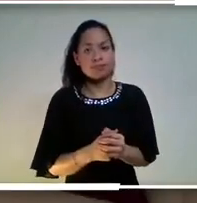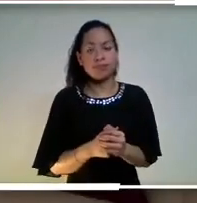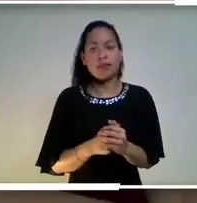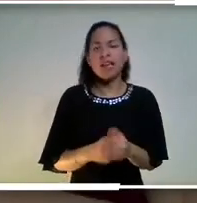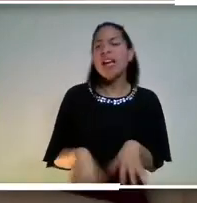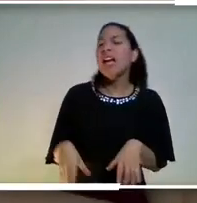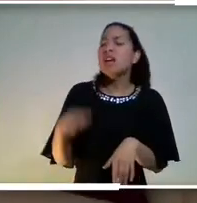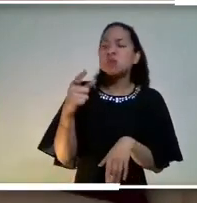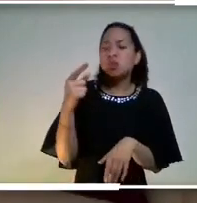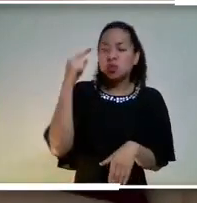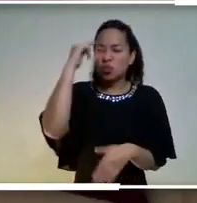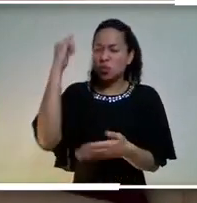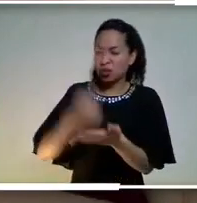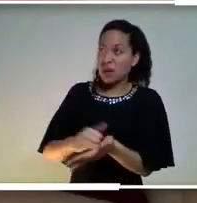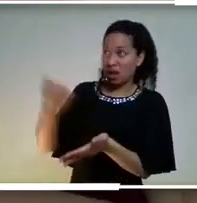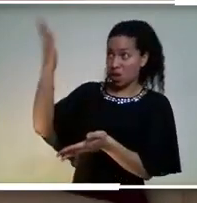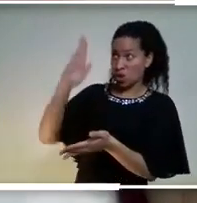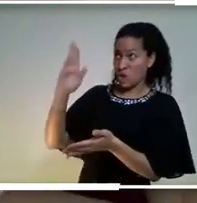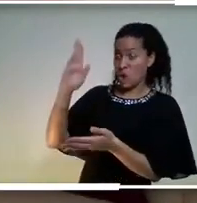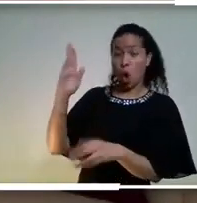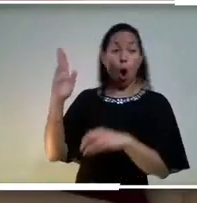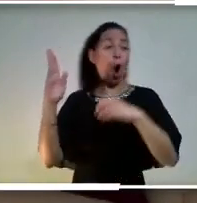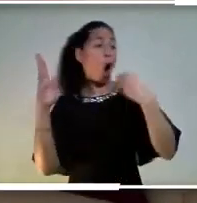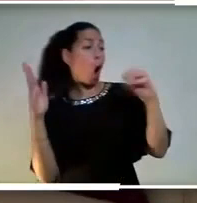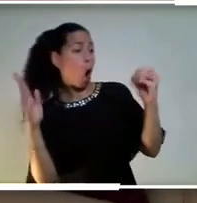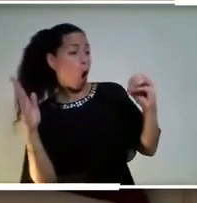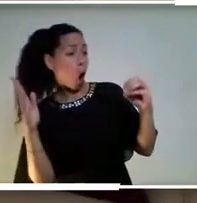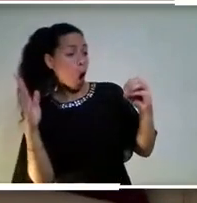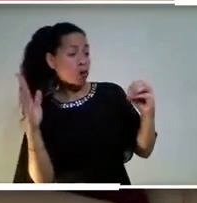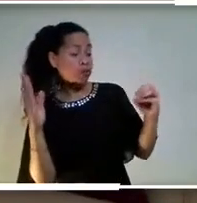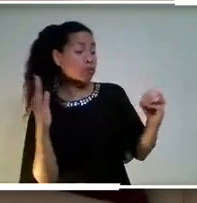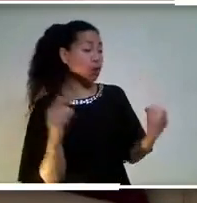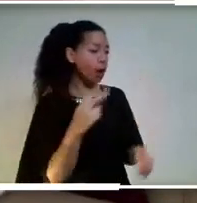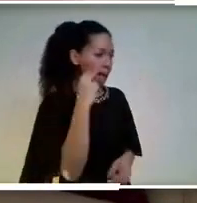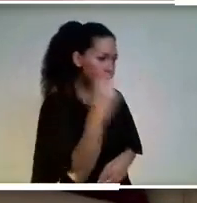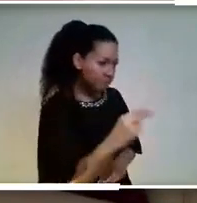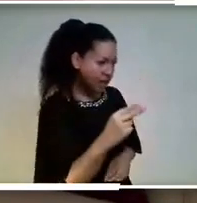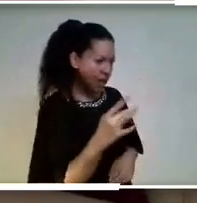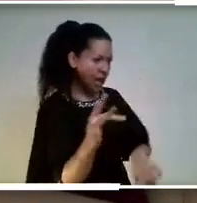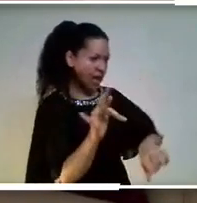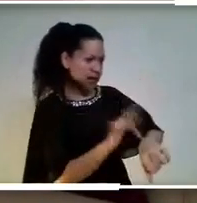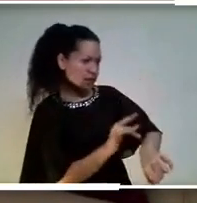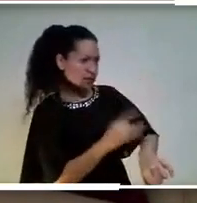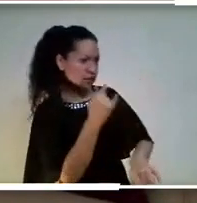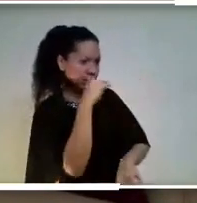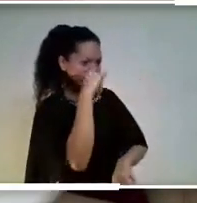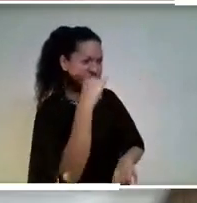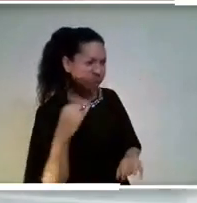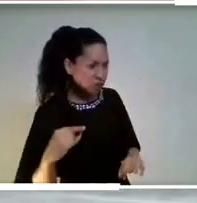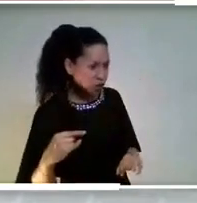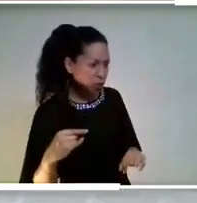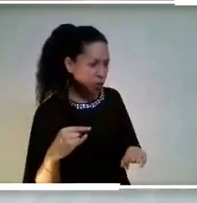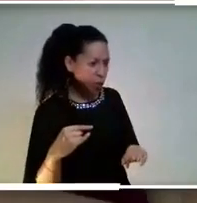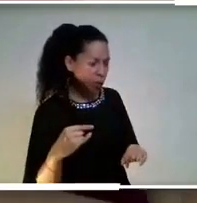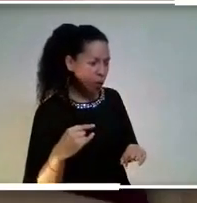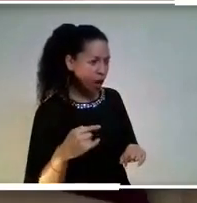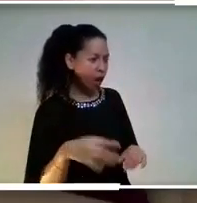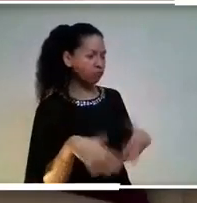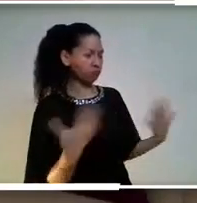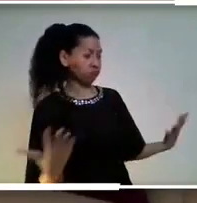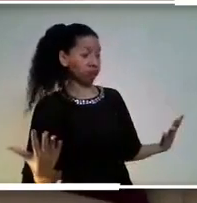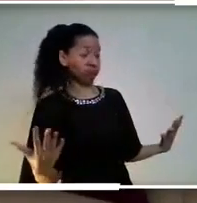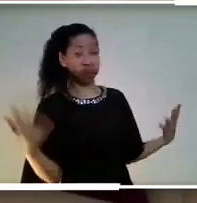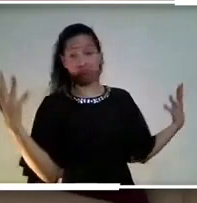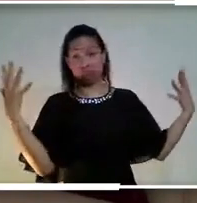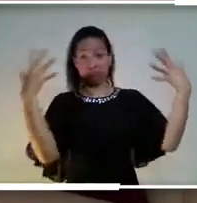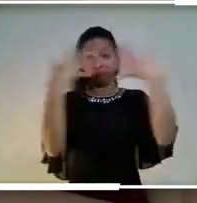ojos que vamos a creer eso o lo que de oficio a su palabra de que los cuartos nada saben si la gente está ansiosa